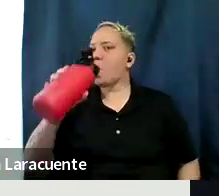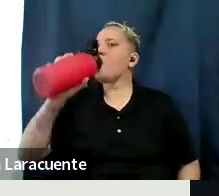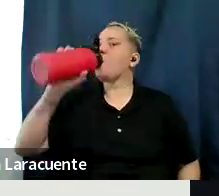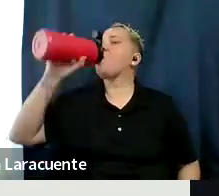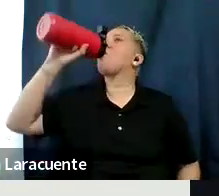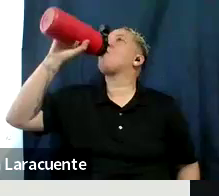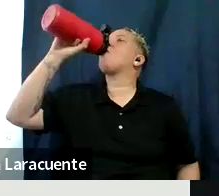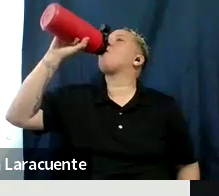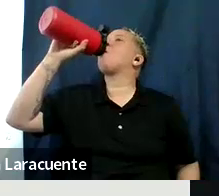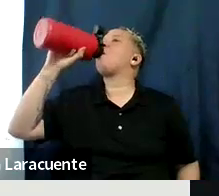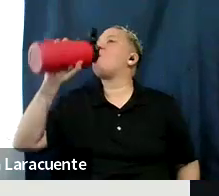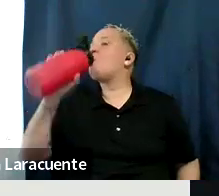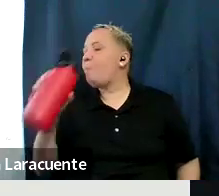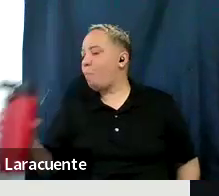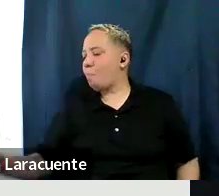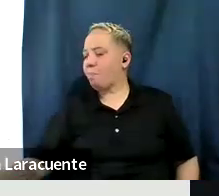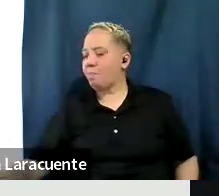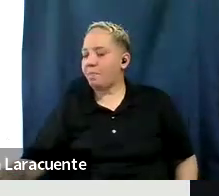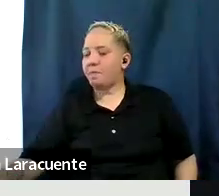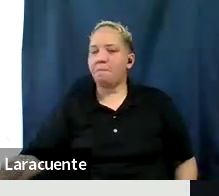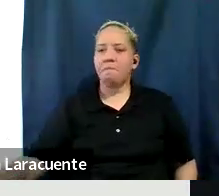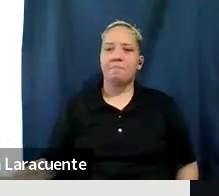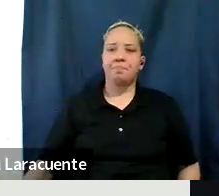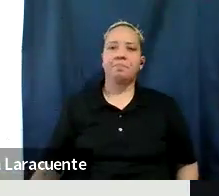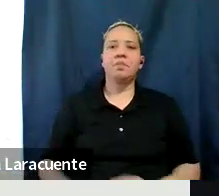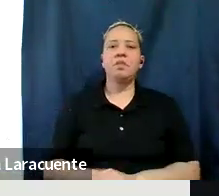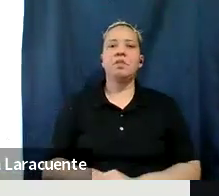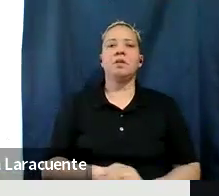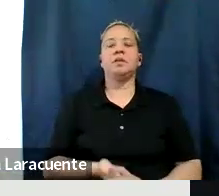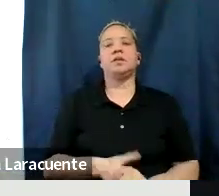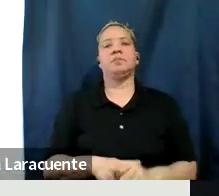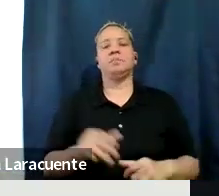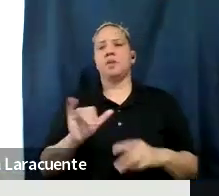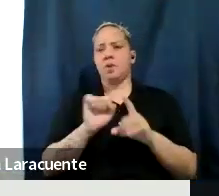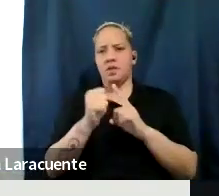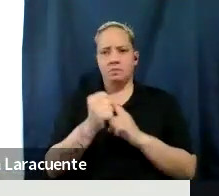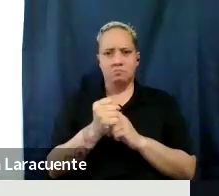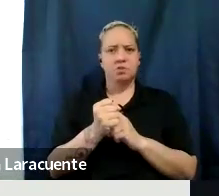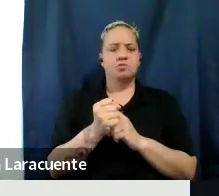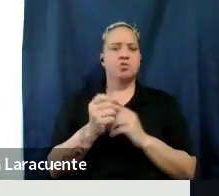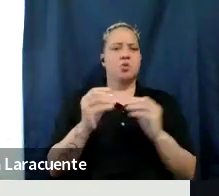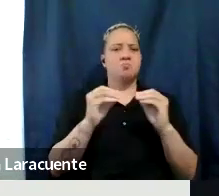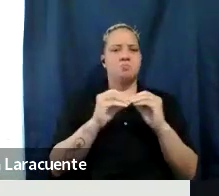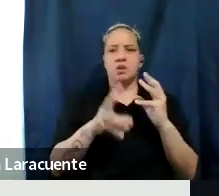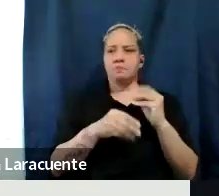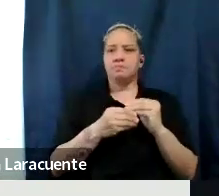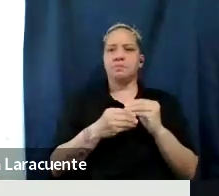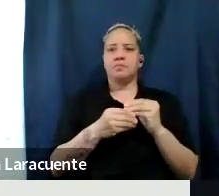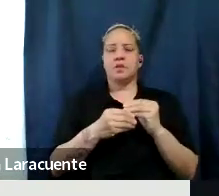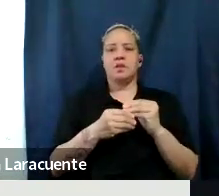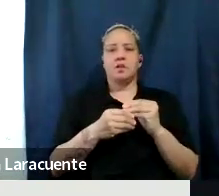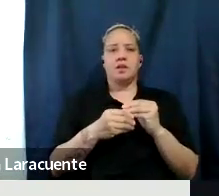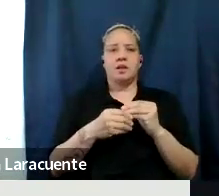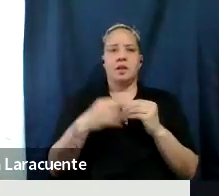Eh, y cabe mencionar, aparte de esto, cabe mencionar otra circunstancia más que también tuvo su peso a